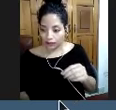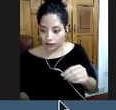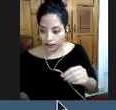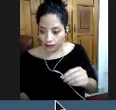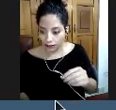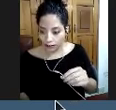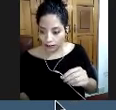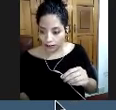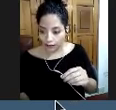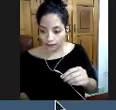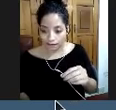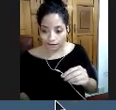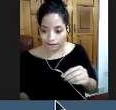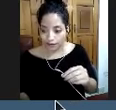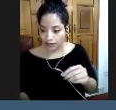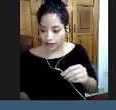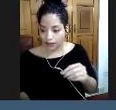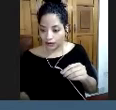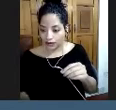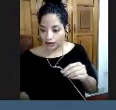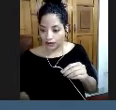De hecho, no la veo.